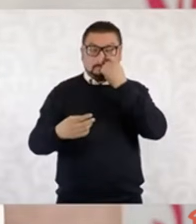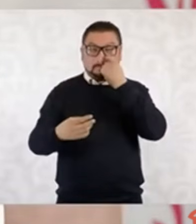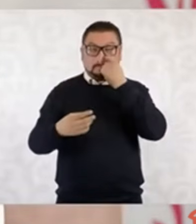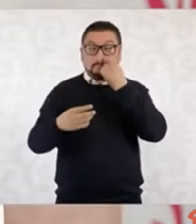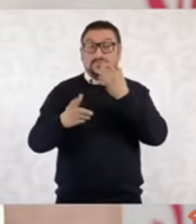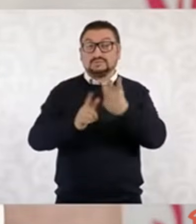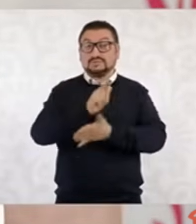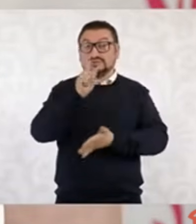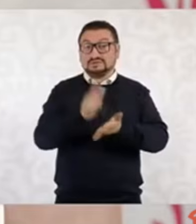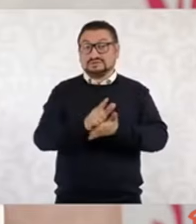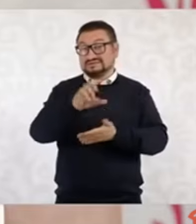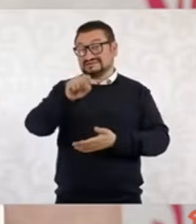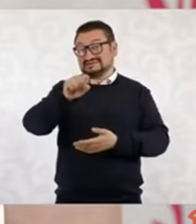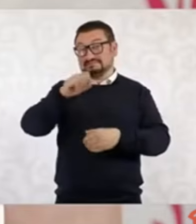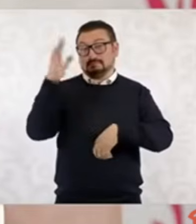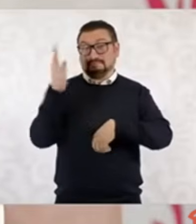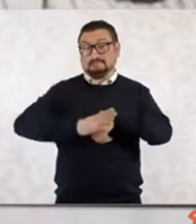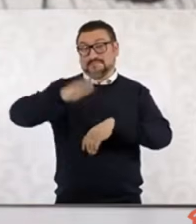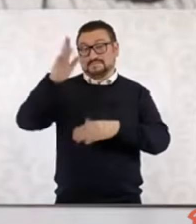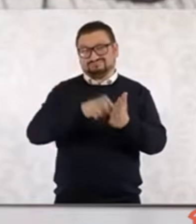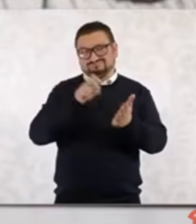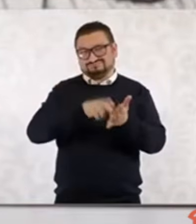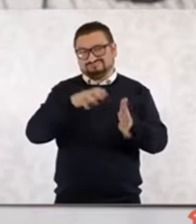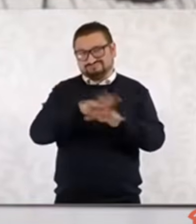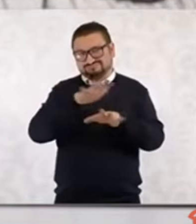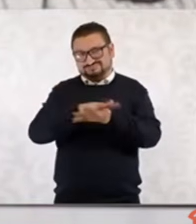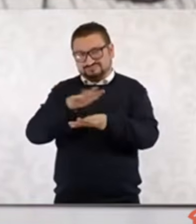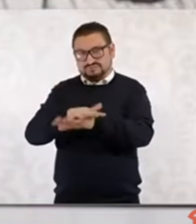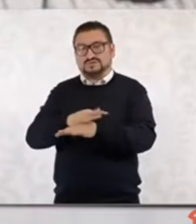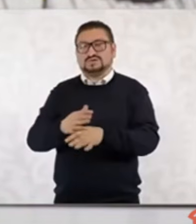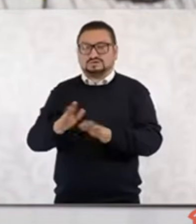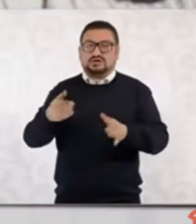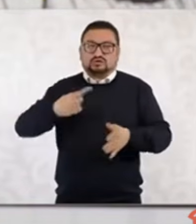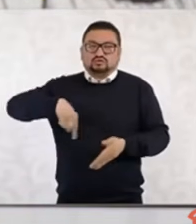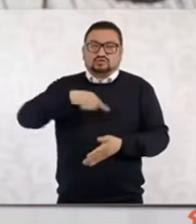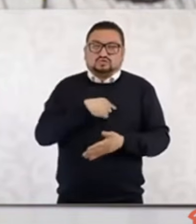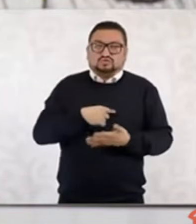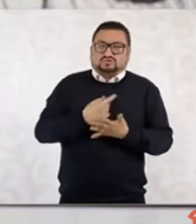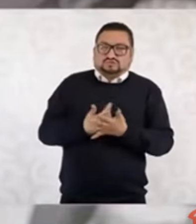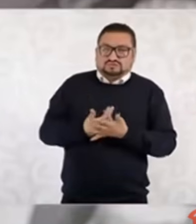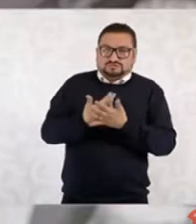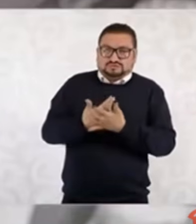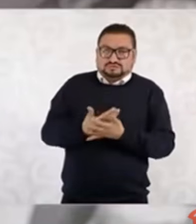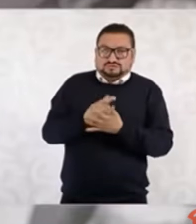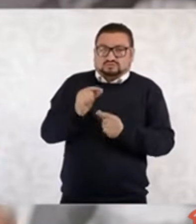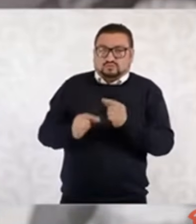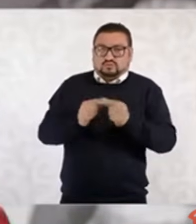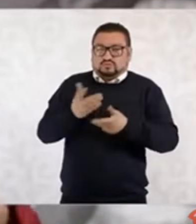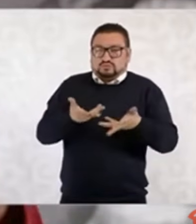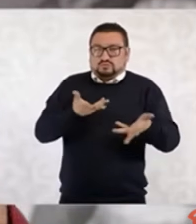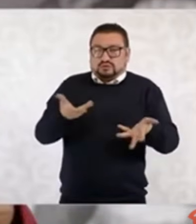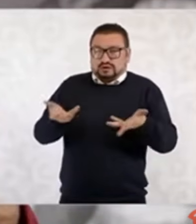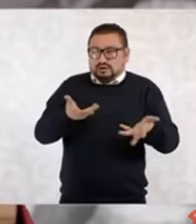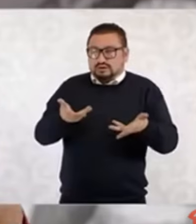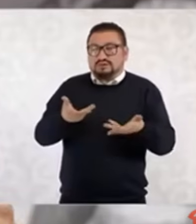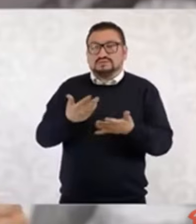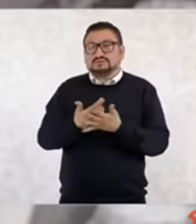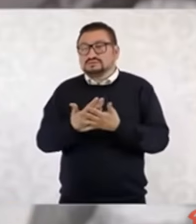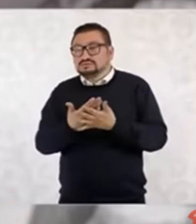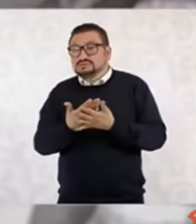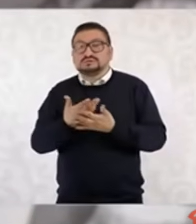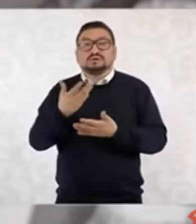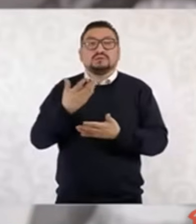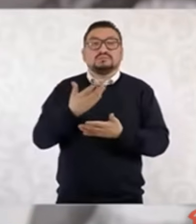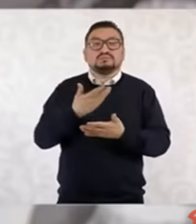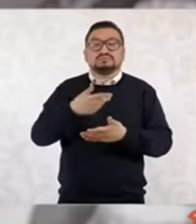leyes que hemos cambiado. Entonces, por supuesto que todo esto tiene que irse consolidando antes de